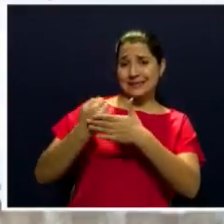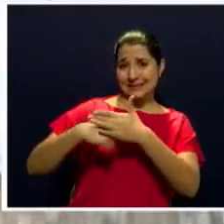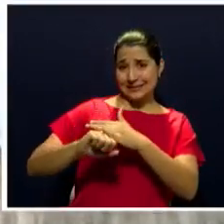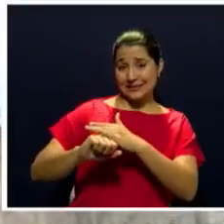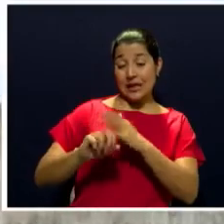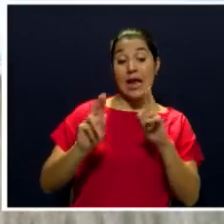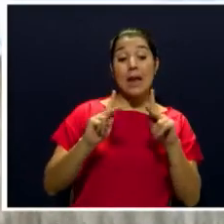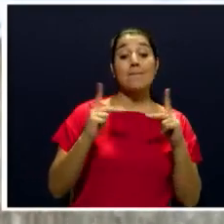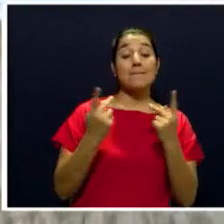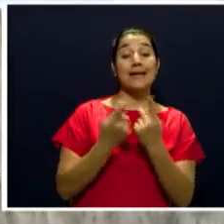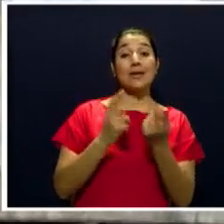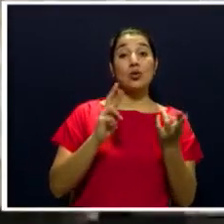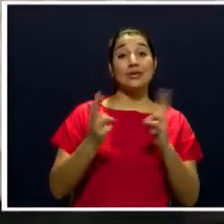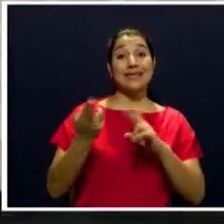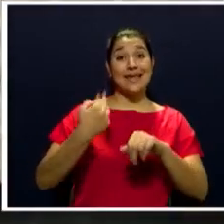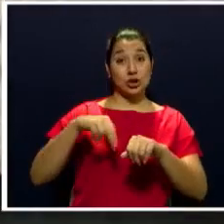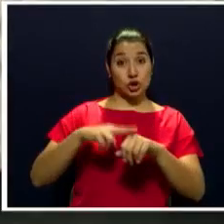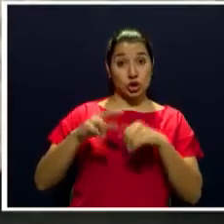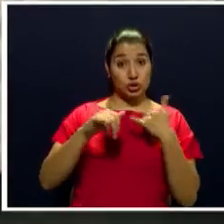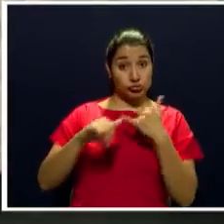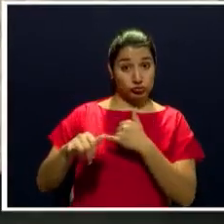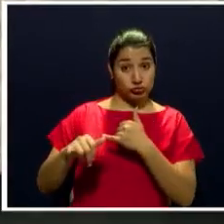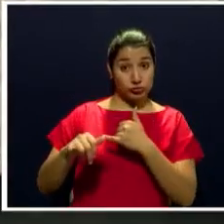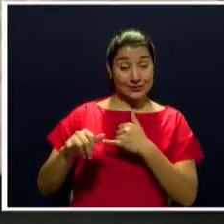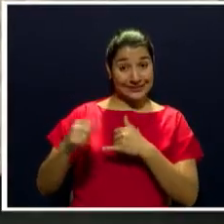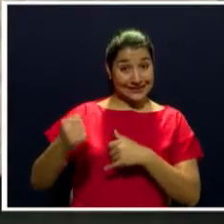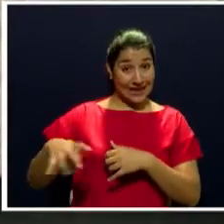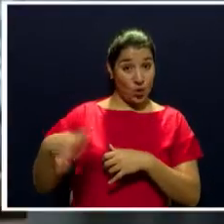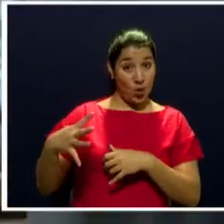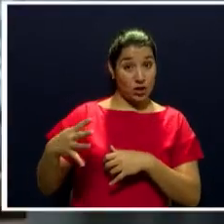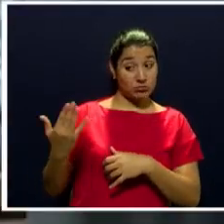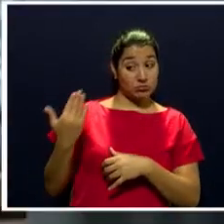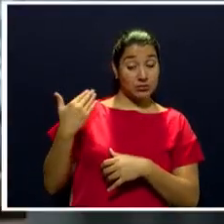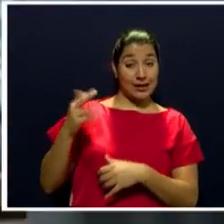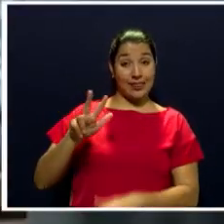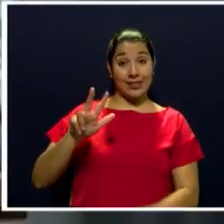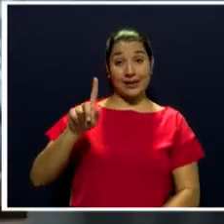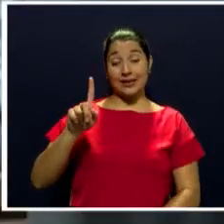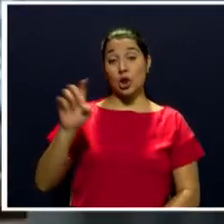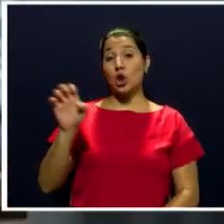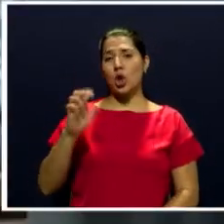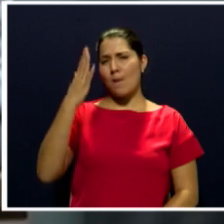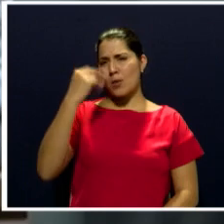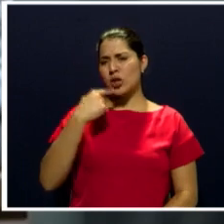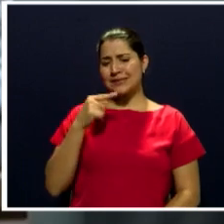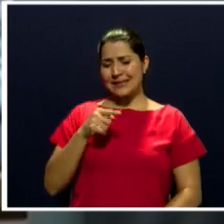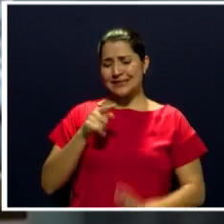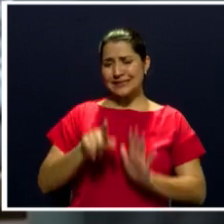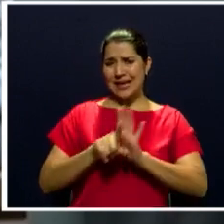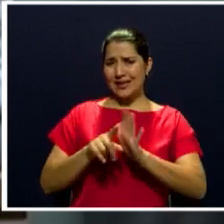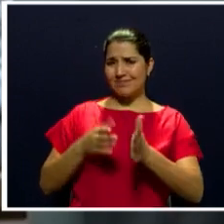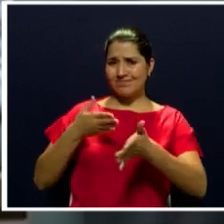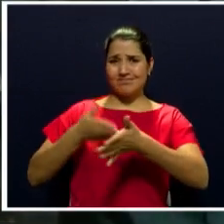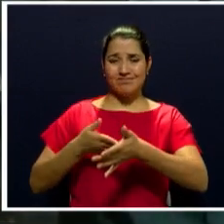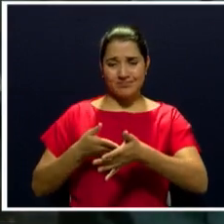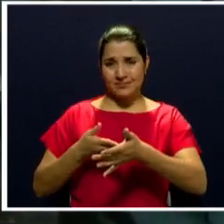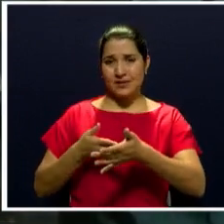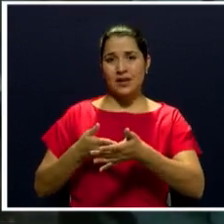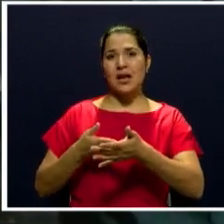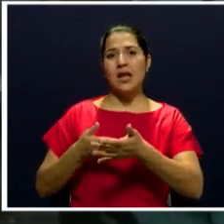Restauración Nacional presentó esta acción ante la Sala el pasado 31 de enero por considerar que la norma violenta los principios de reserva de ley